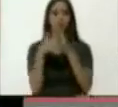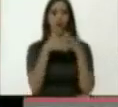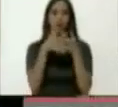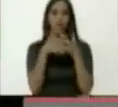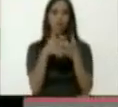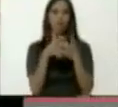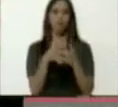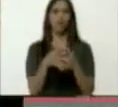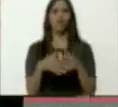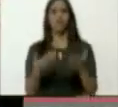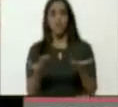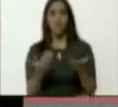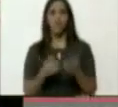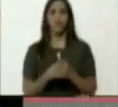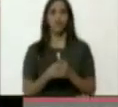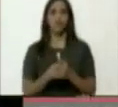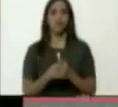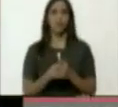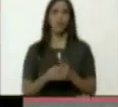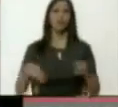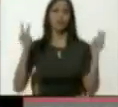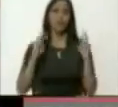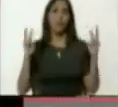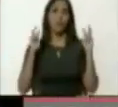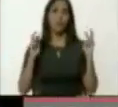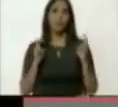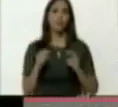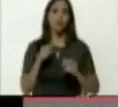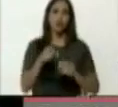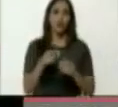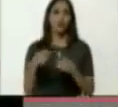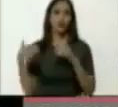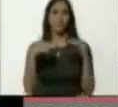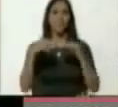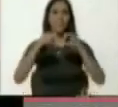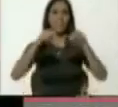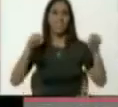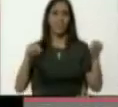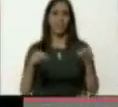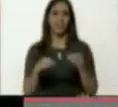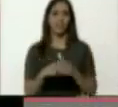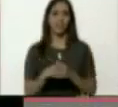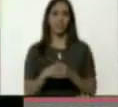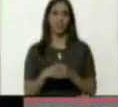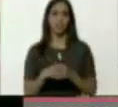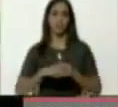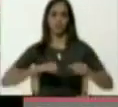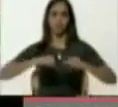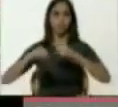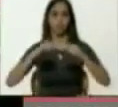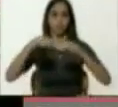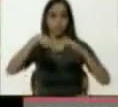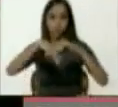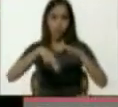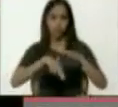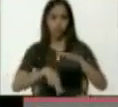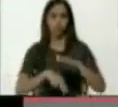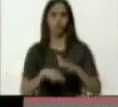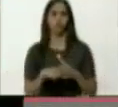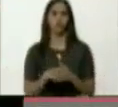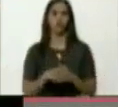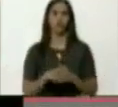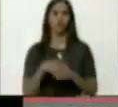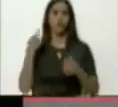Unidos y por parte de lo que supuestamente son sus guerreros en la tierra movediza, como diría el señor John Bolton.